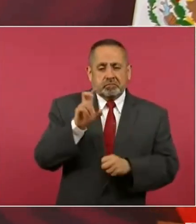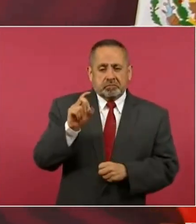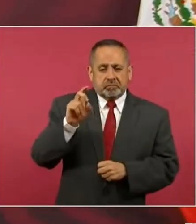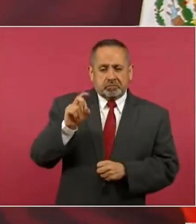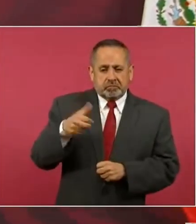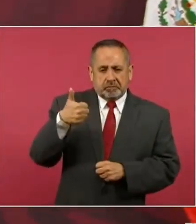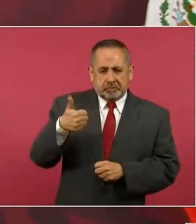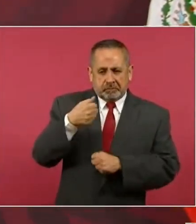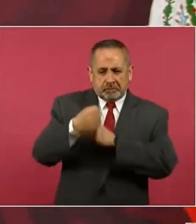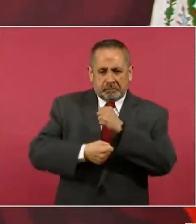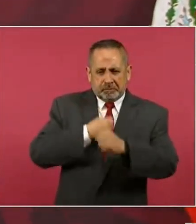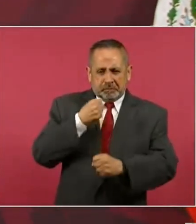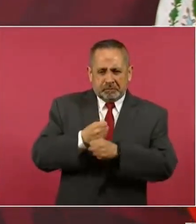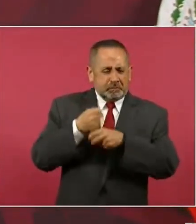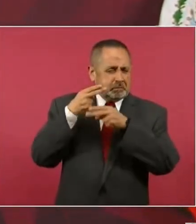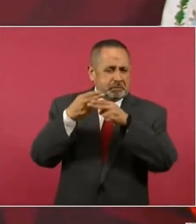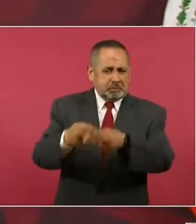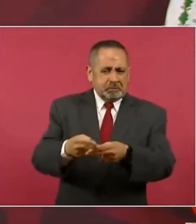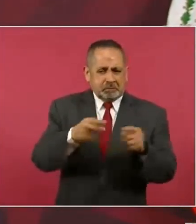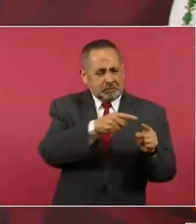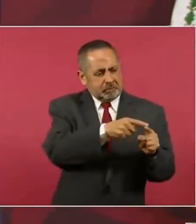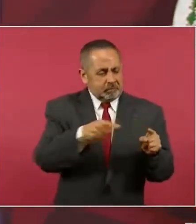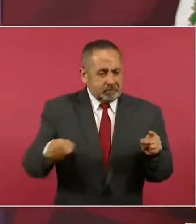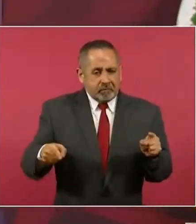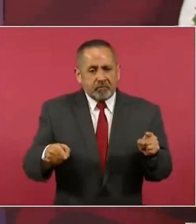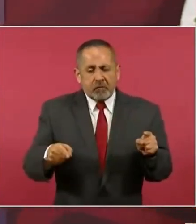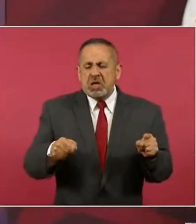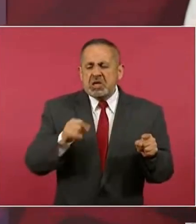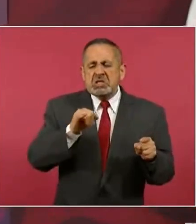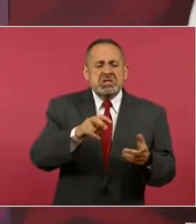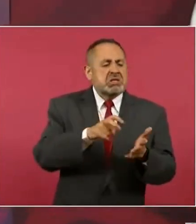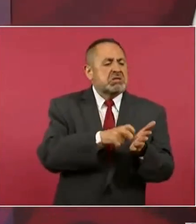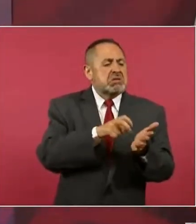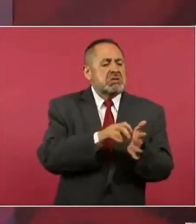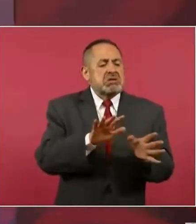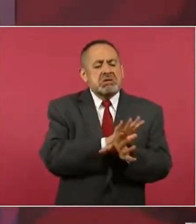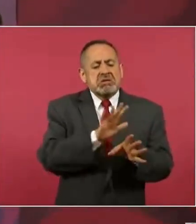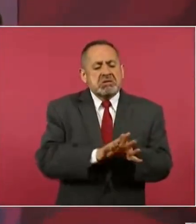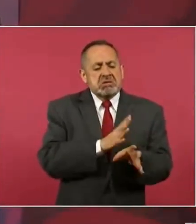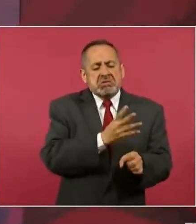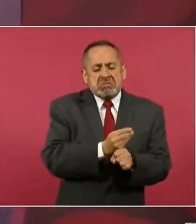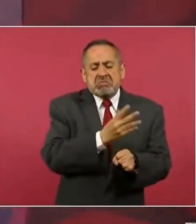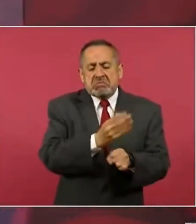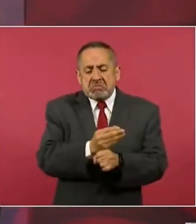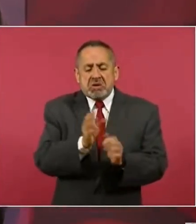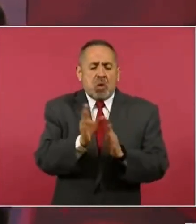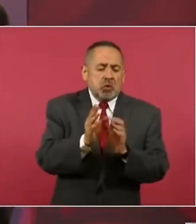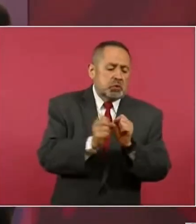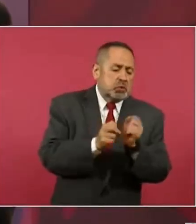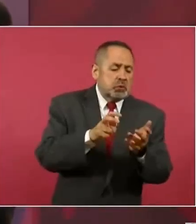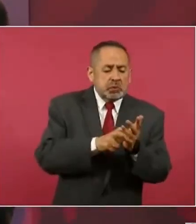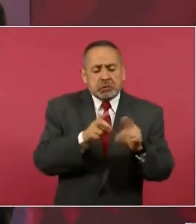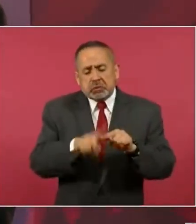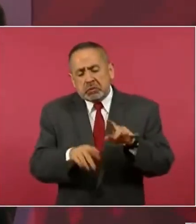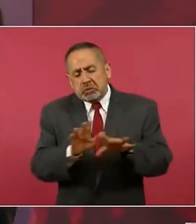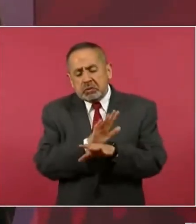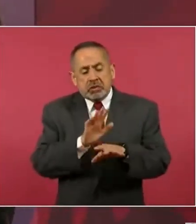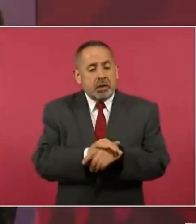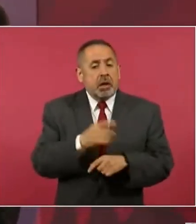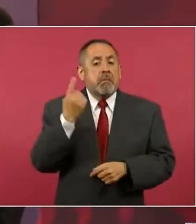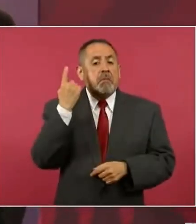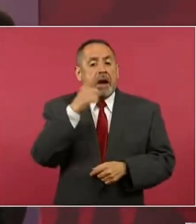36 años se legalizó con reformas constitucionales el